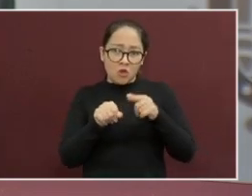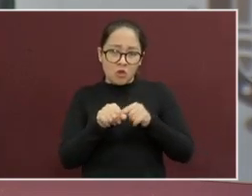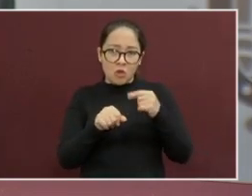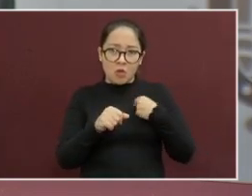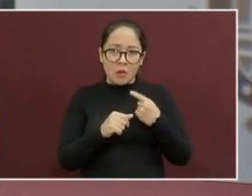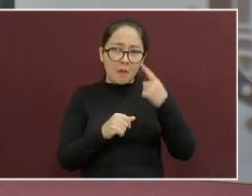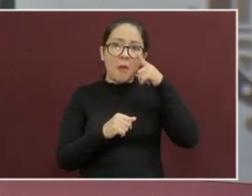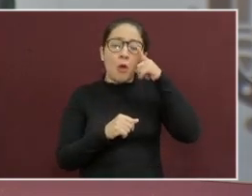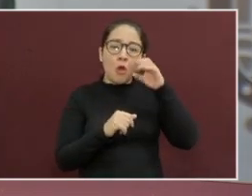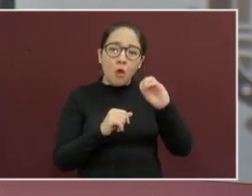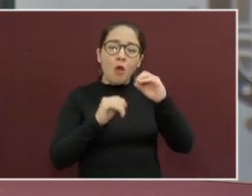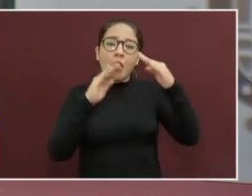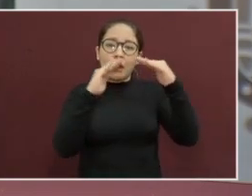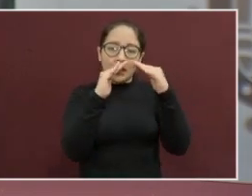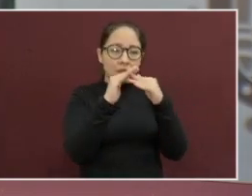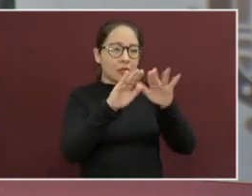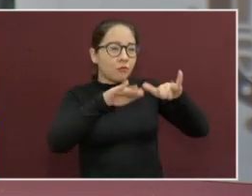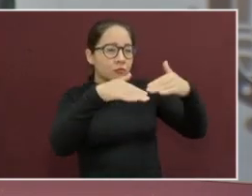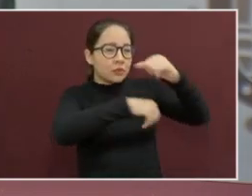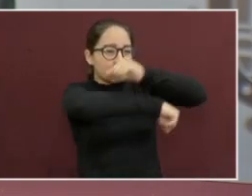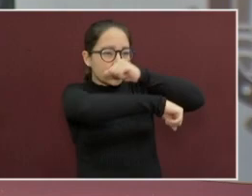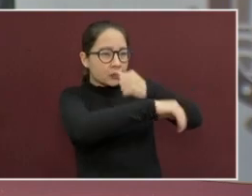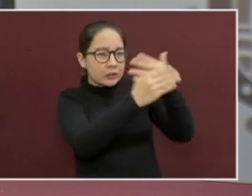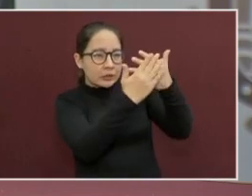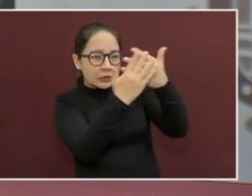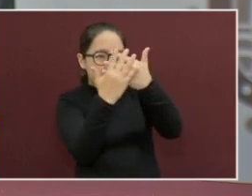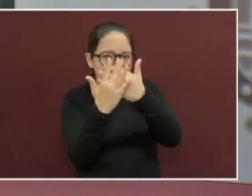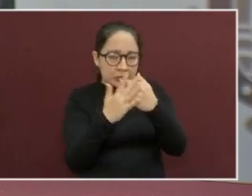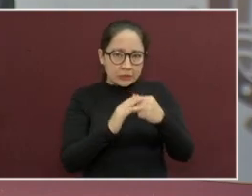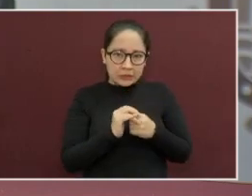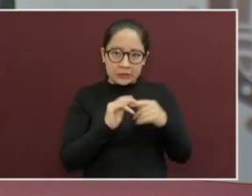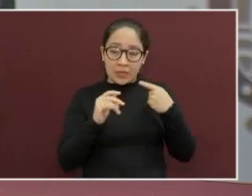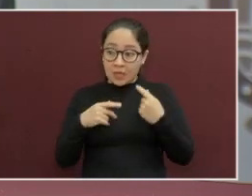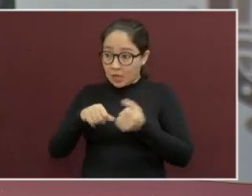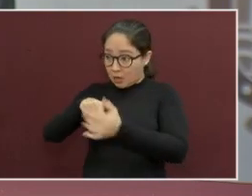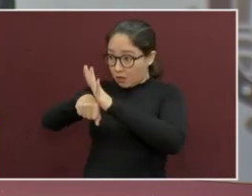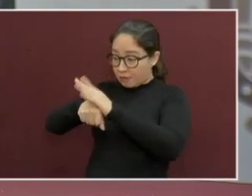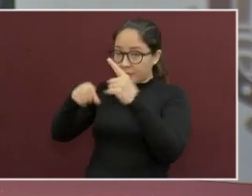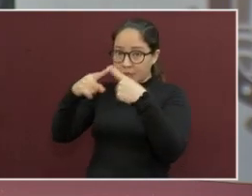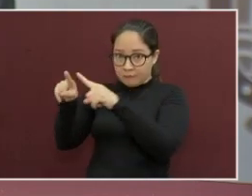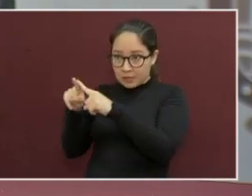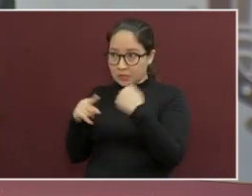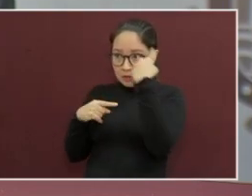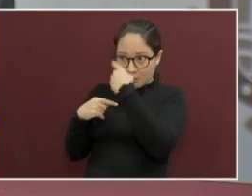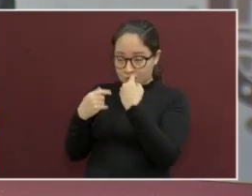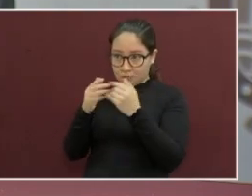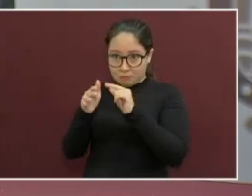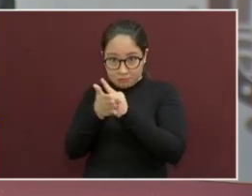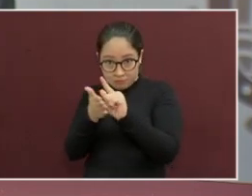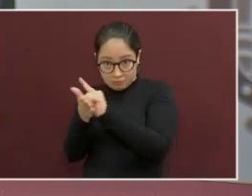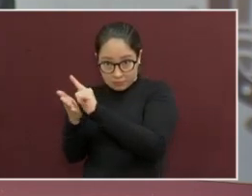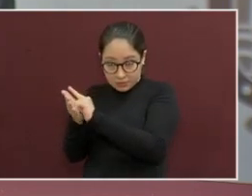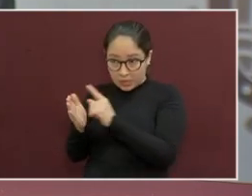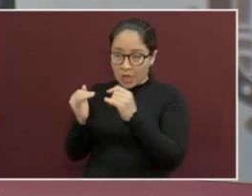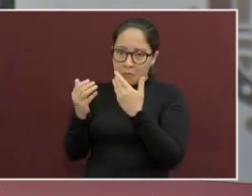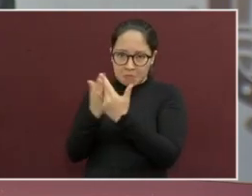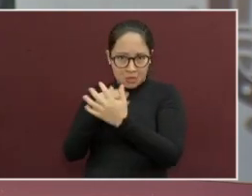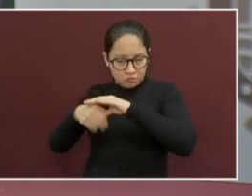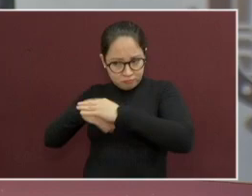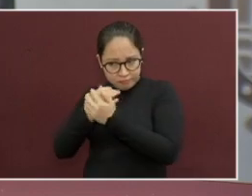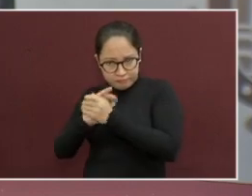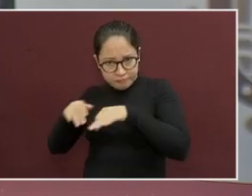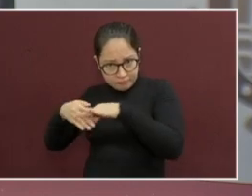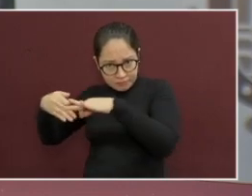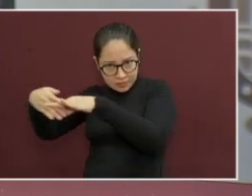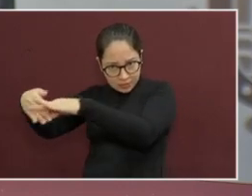cubrebocas el lavado de manos y el distanciamiento social la mejor forma de disminuir estas enfermedades es